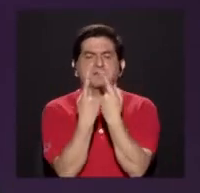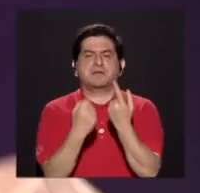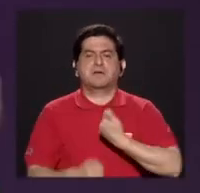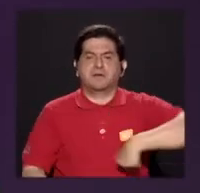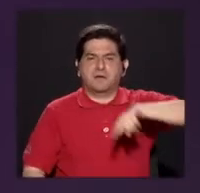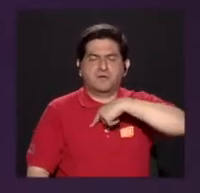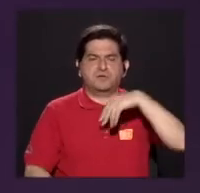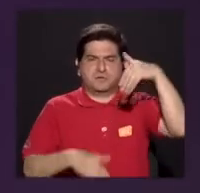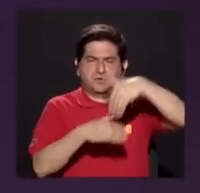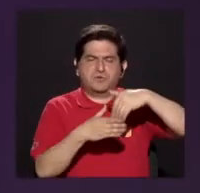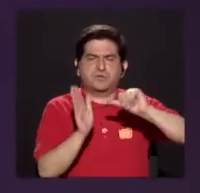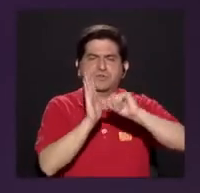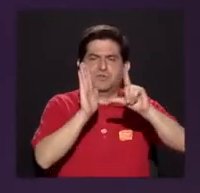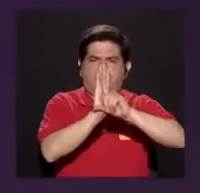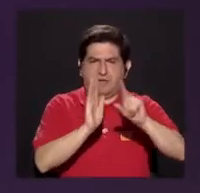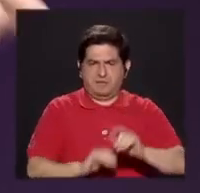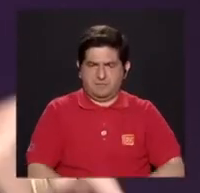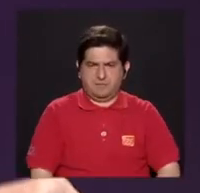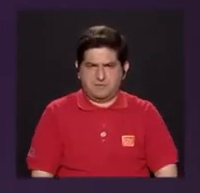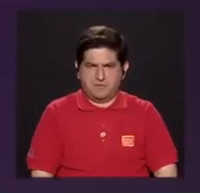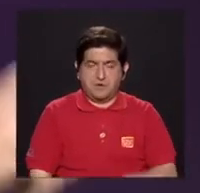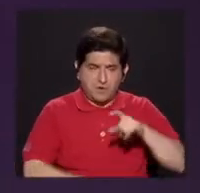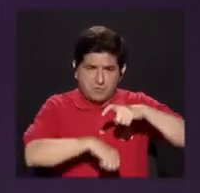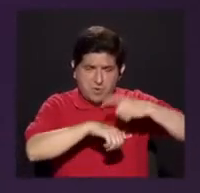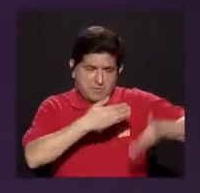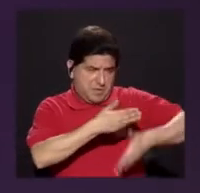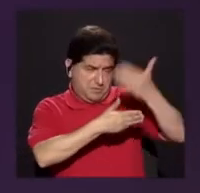cuando estuvimos en la Asamblea Legislativa,